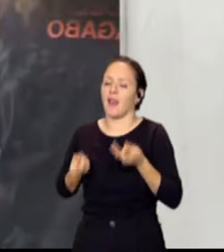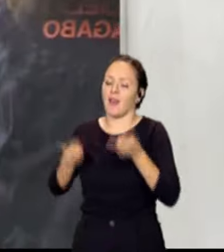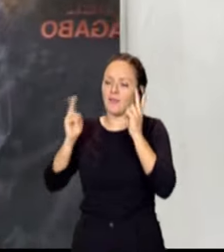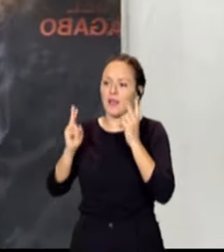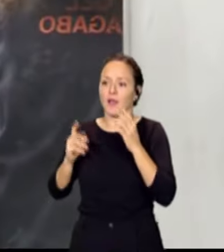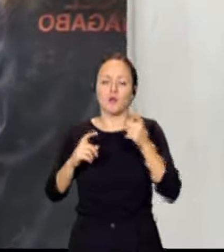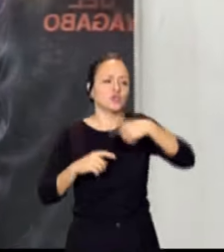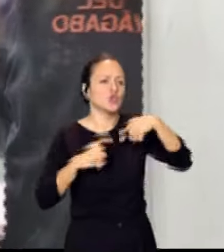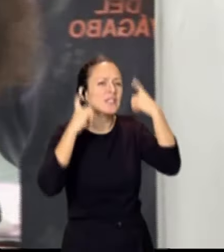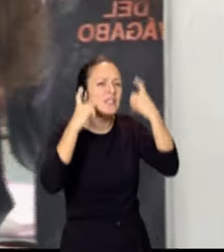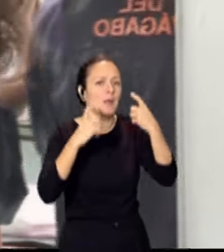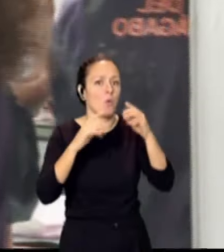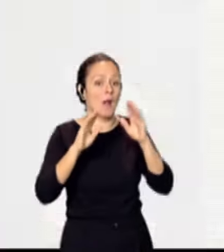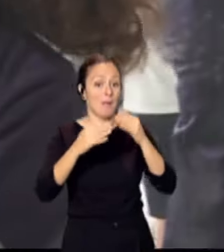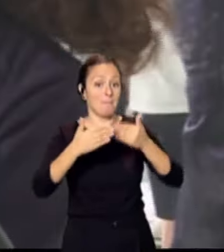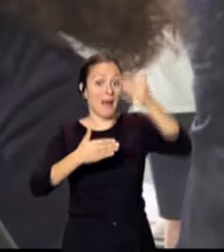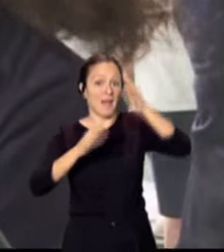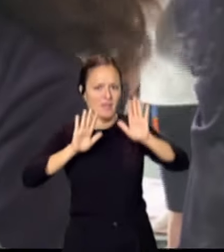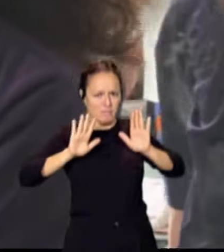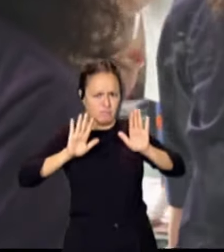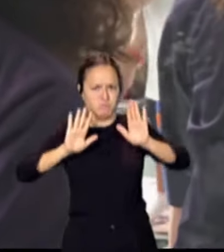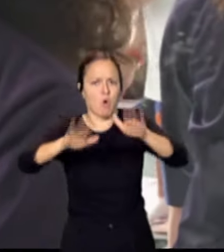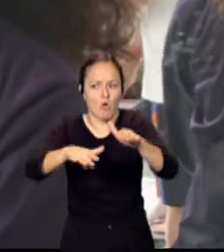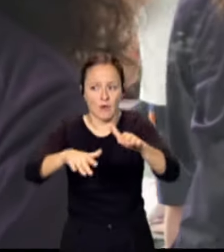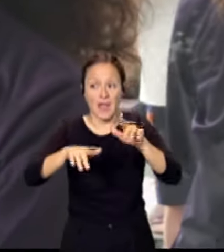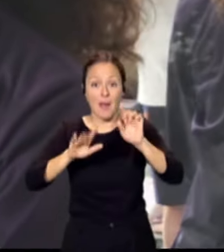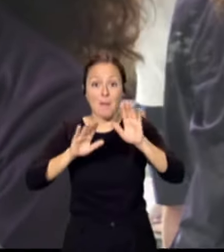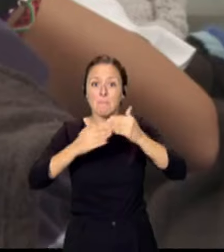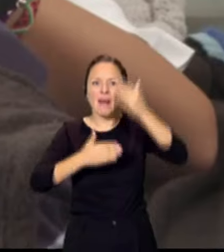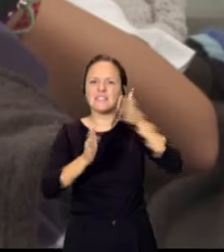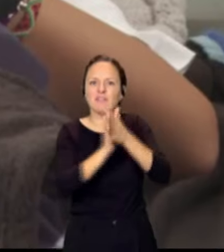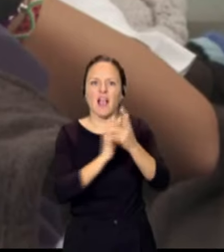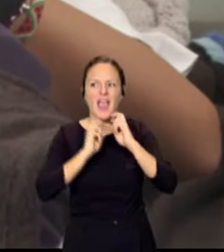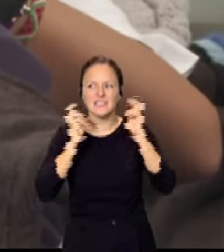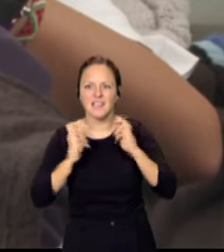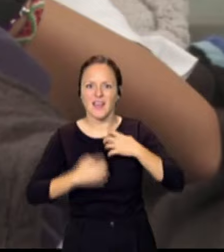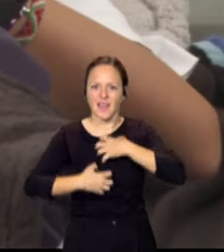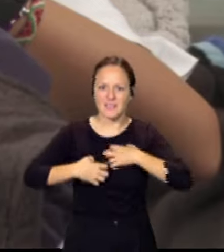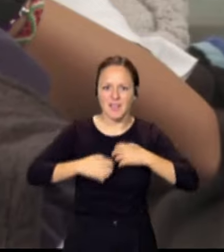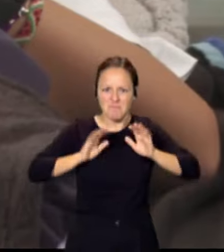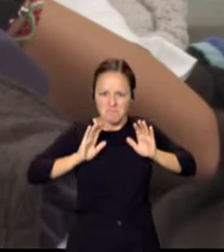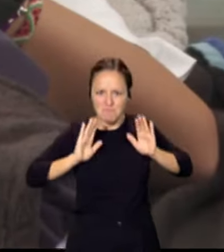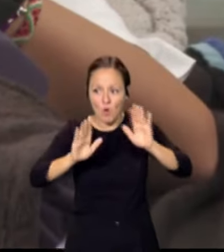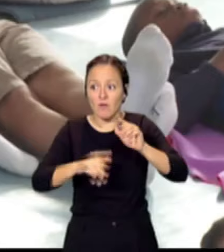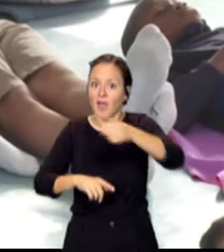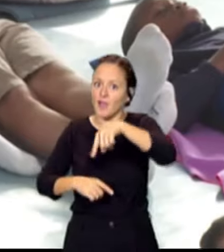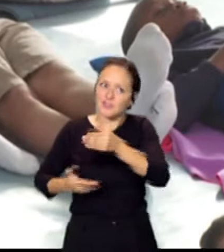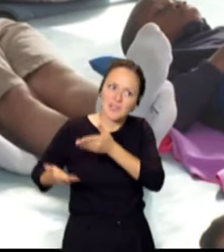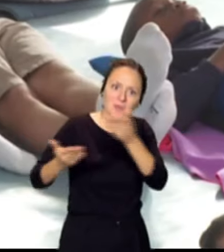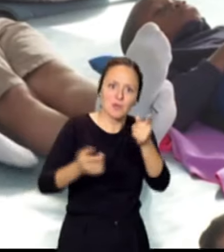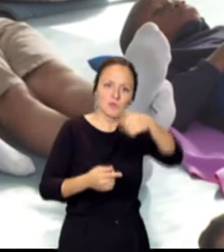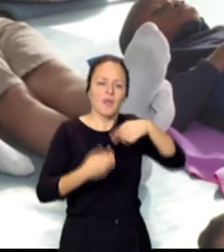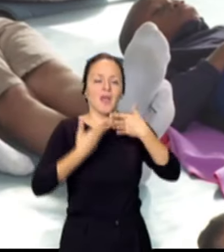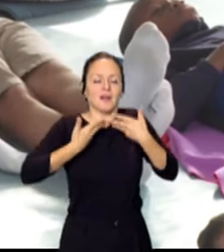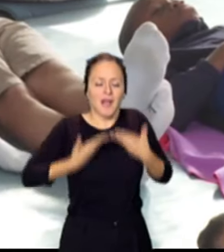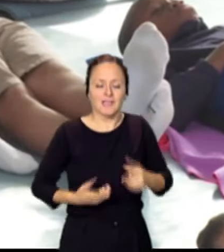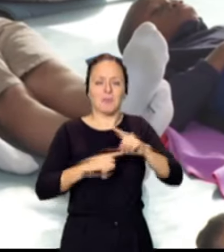intentando derrumbar una pared Esa pared esto nuestro estrés nuestra ansiedad les invitan a relajarse y controlar la